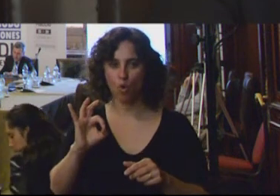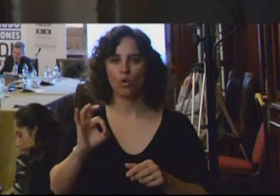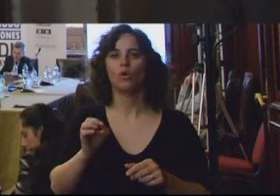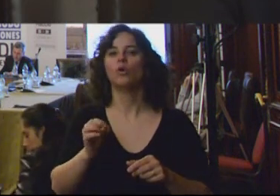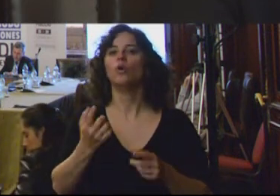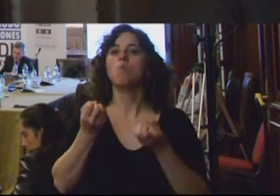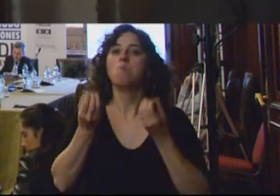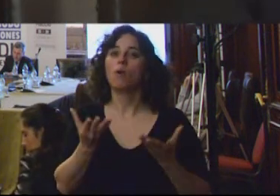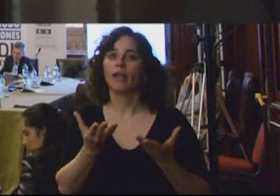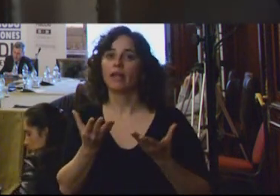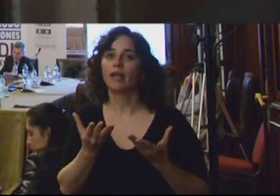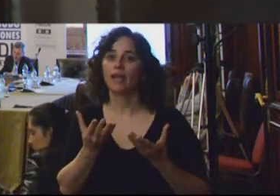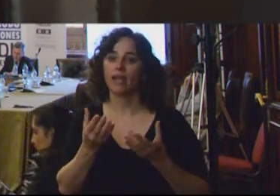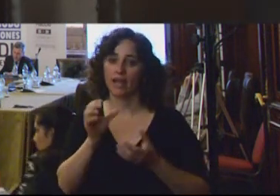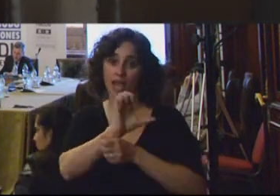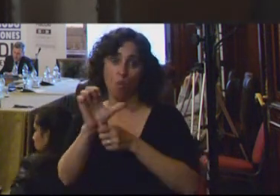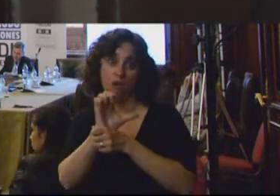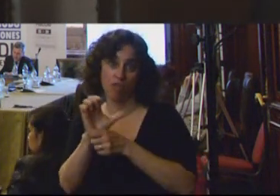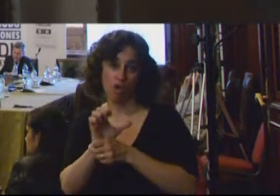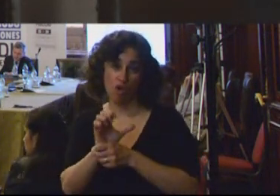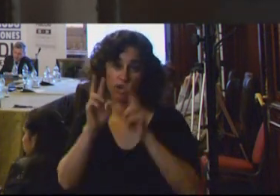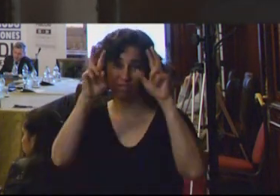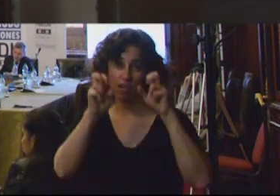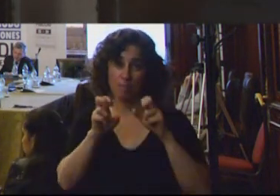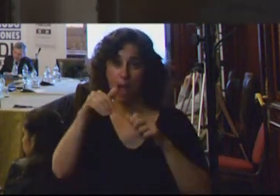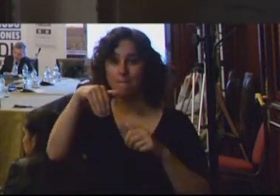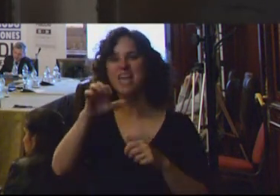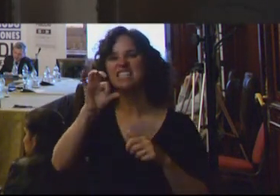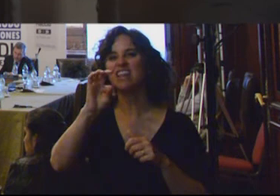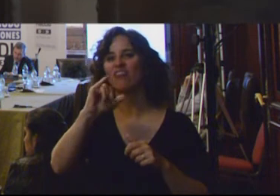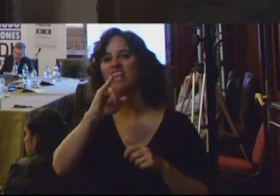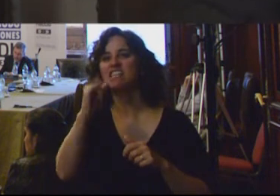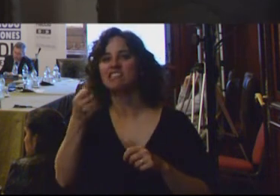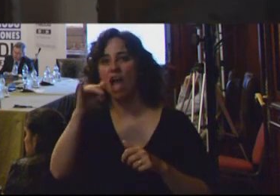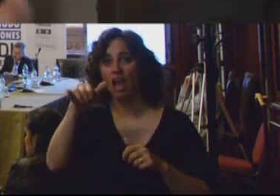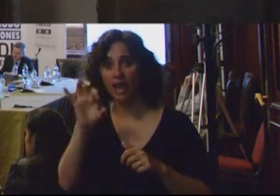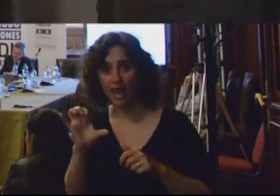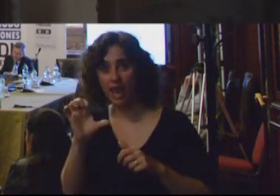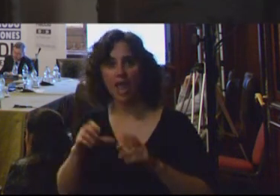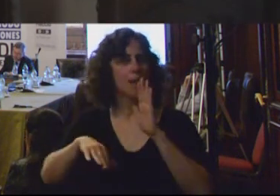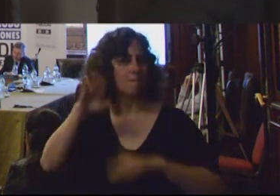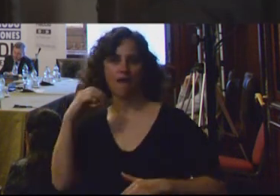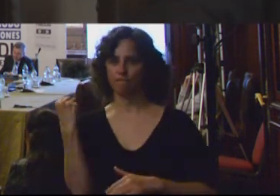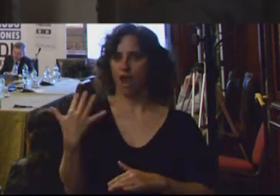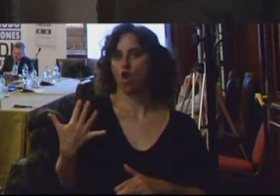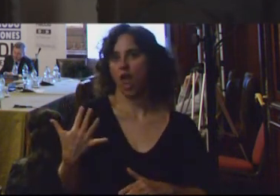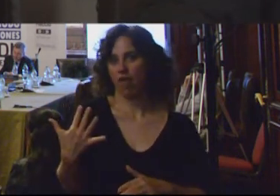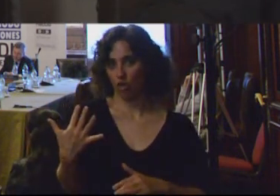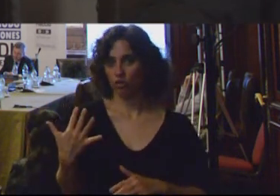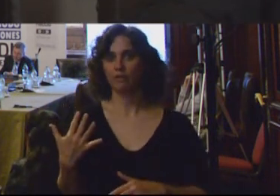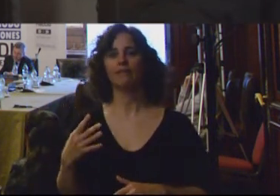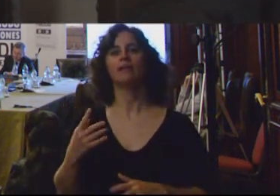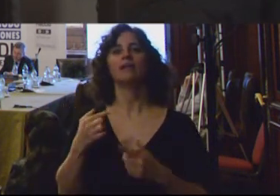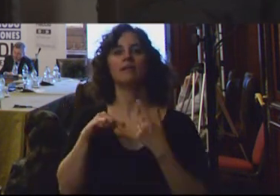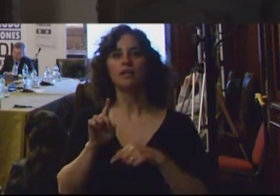Porque en el caso ecuatoriano, al menos el tema mestizaje, cada vez mucho más valorado, por cierto,